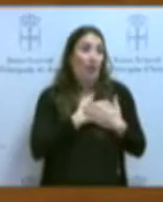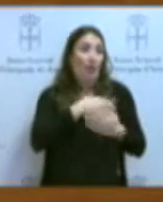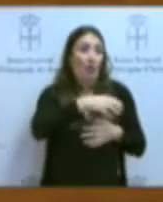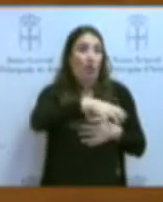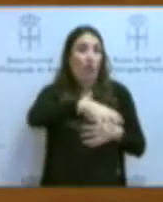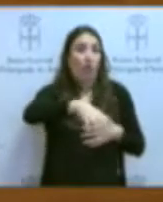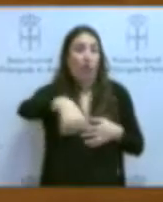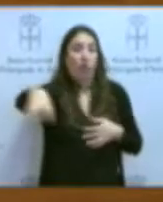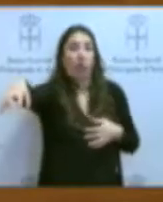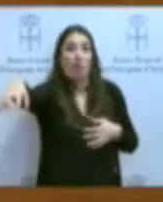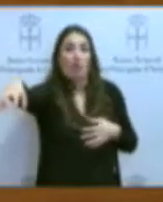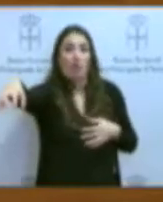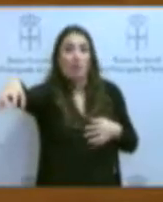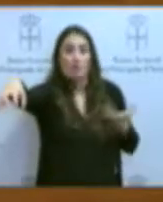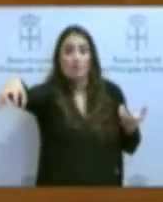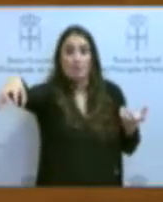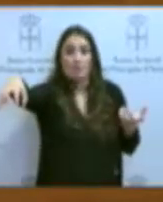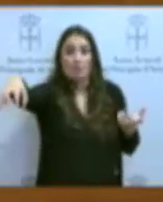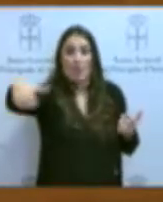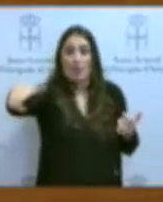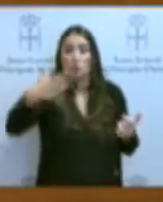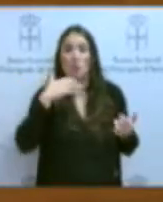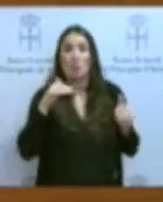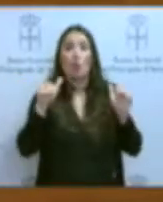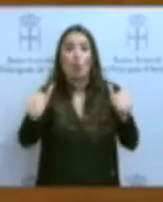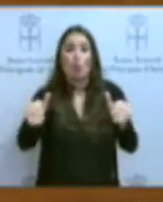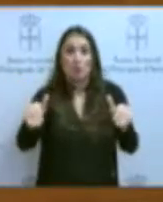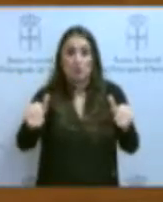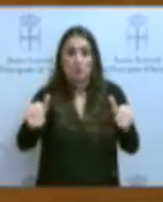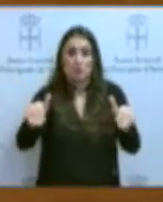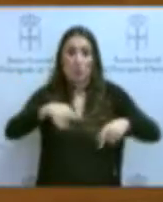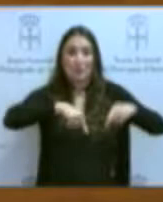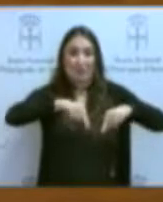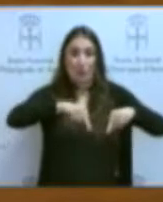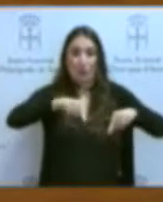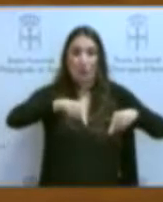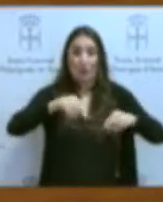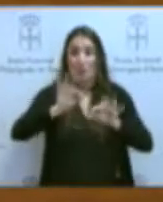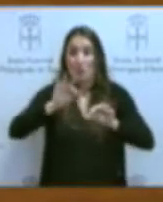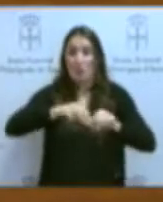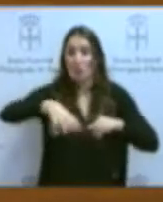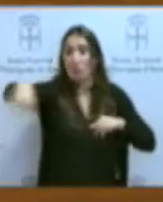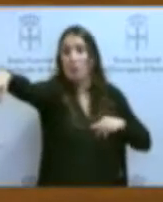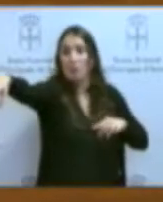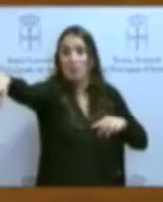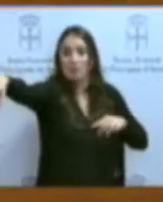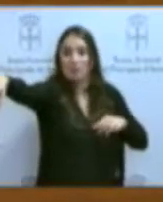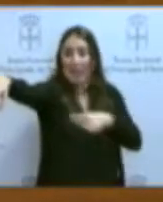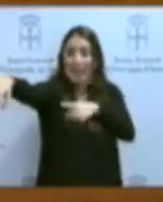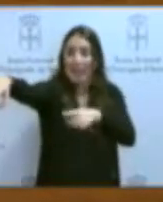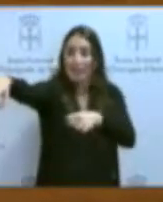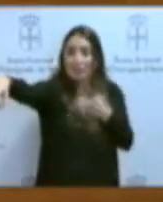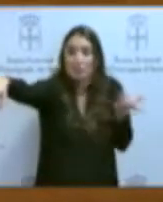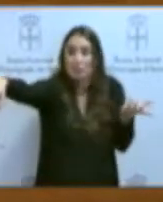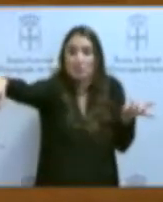principal núcleo emisor, como es el caso de Lugones, con el tráfico, y, como digo, que se aparte a una esquina donde no den